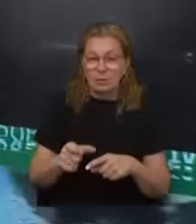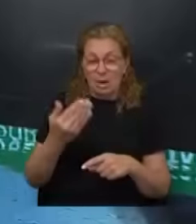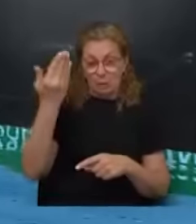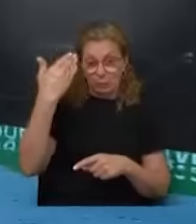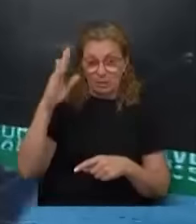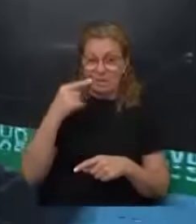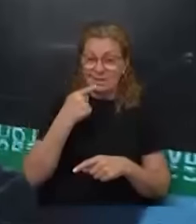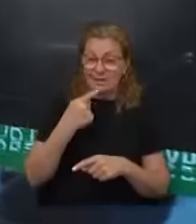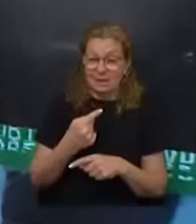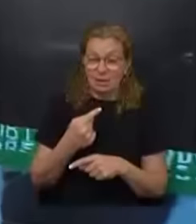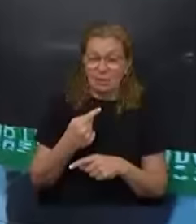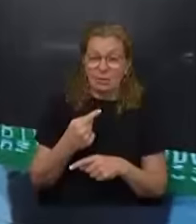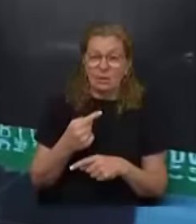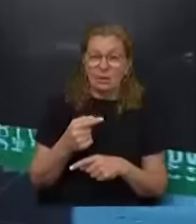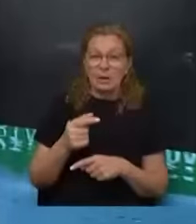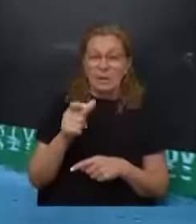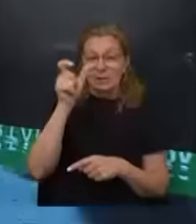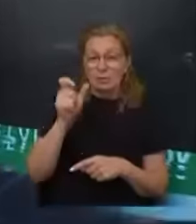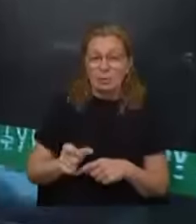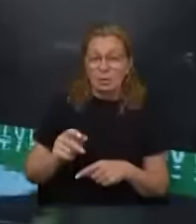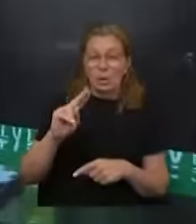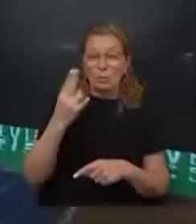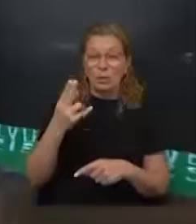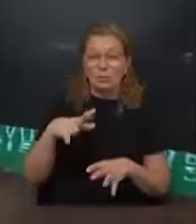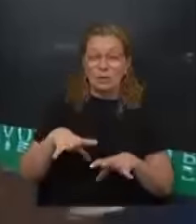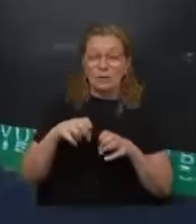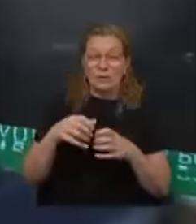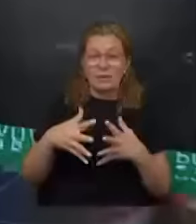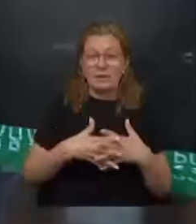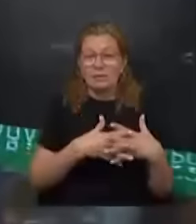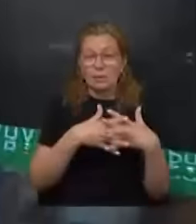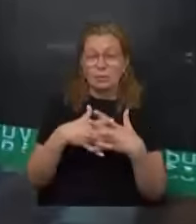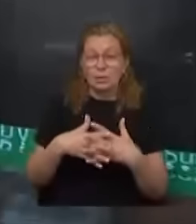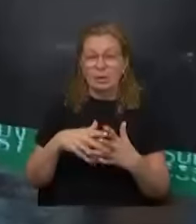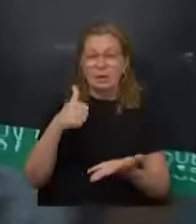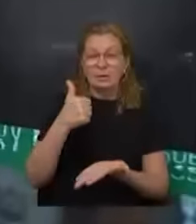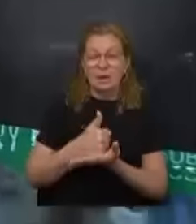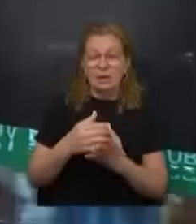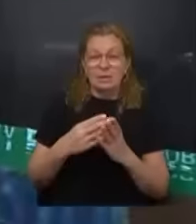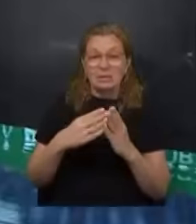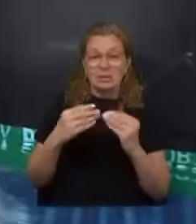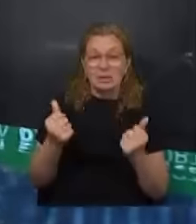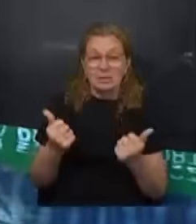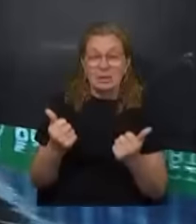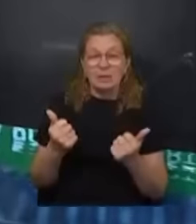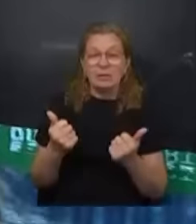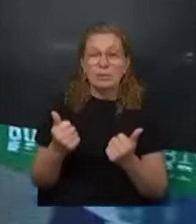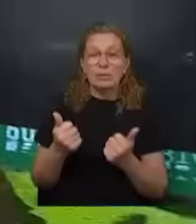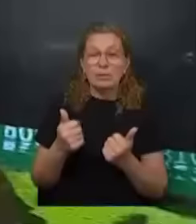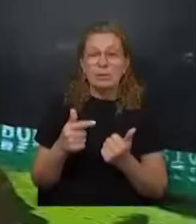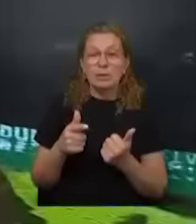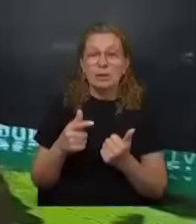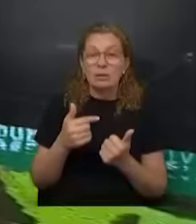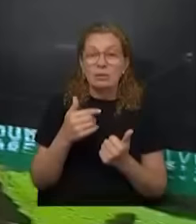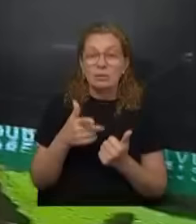hicieron mención al caso del ciudadano uruguayo residente en Estados Unidos que se encuentra desaparecido y sobre el cual se tuvo